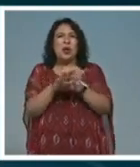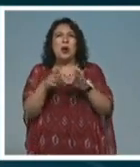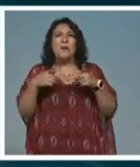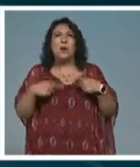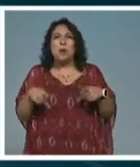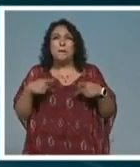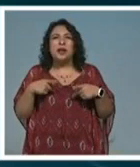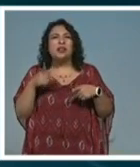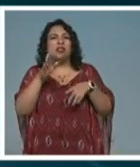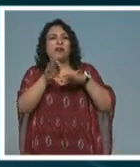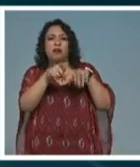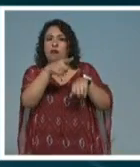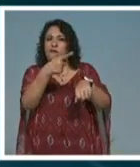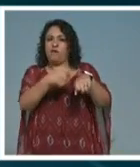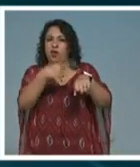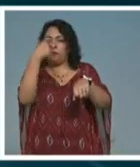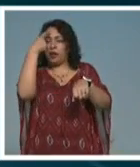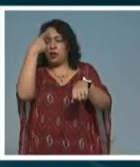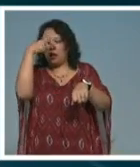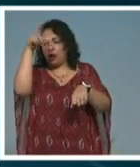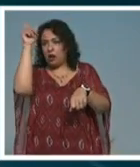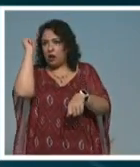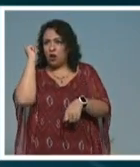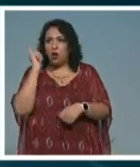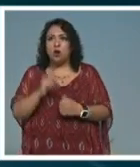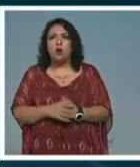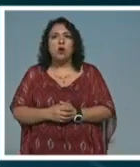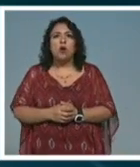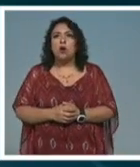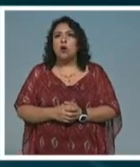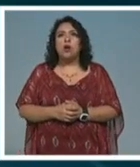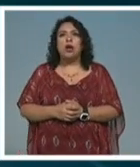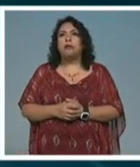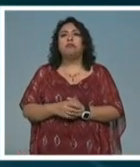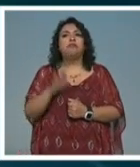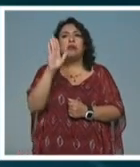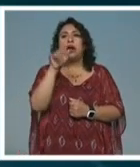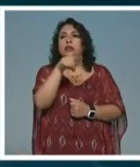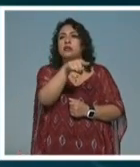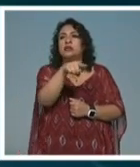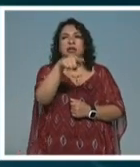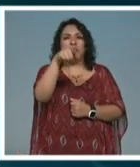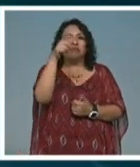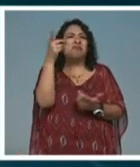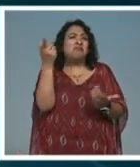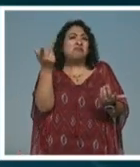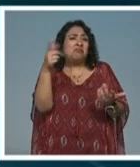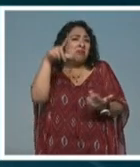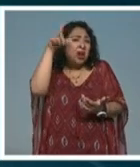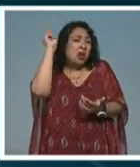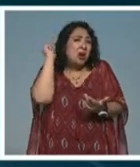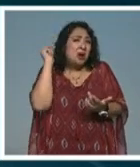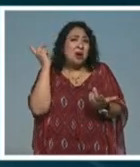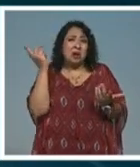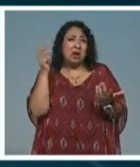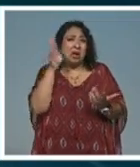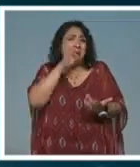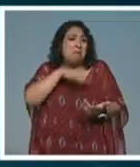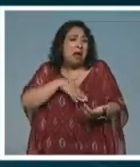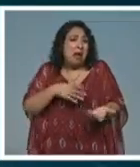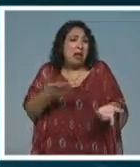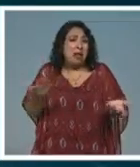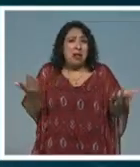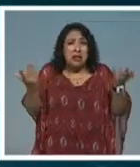gente la trataba como una enferma mental. Como si ella estuviera loca, como si fuera mal.